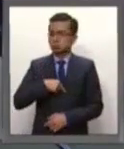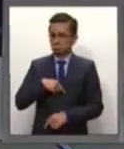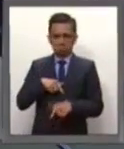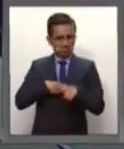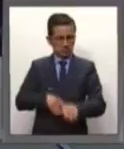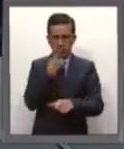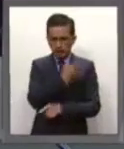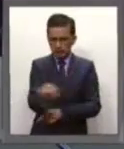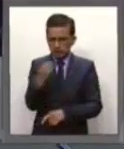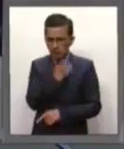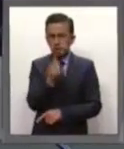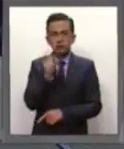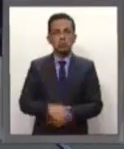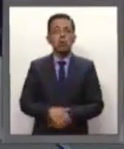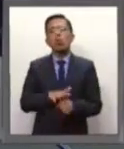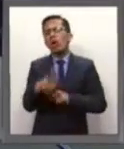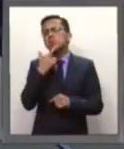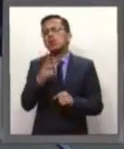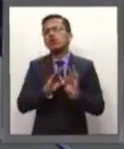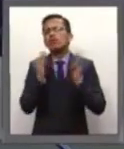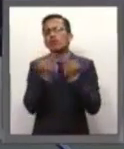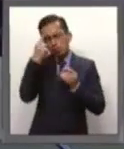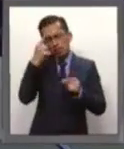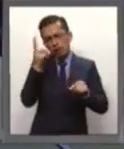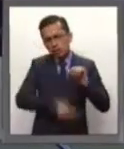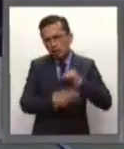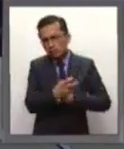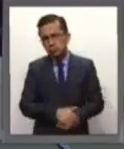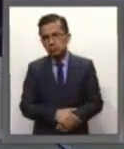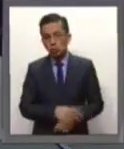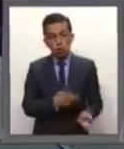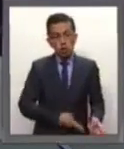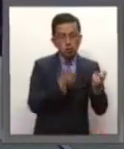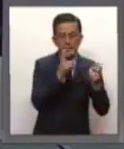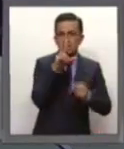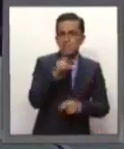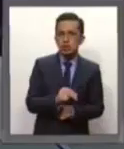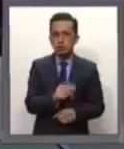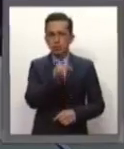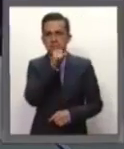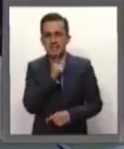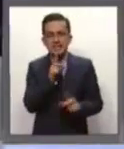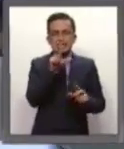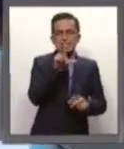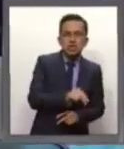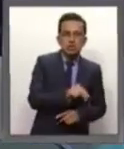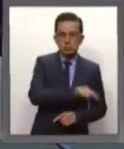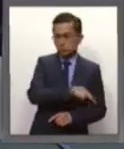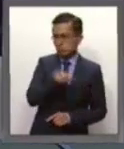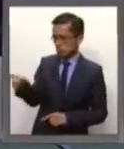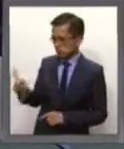impunidad es no robar, no mentir y no traicionar al pueblo de México. Muchas gracias.